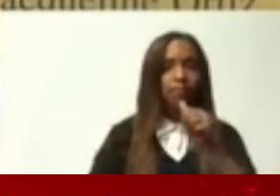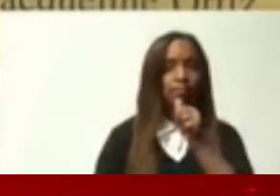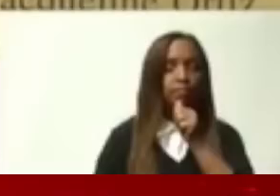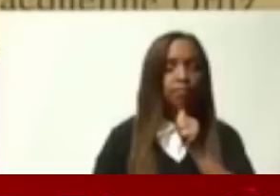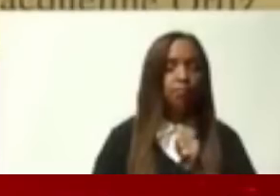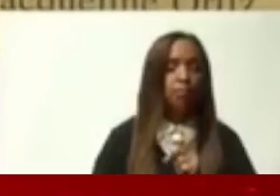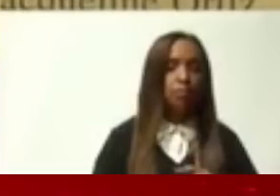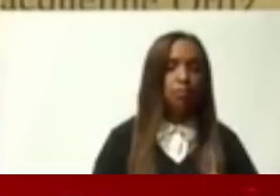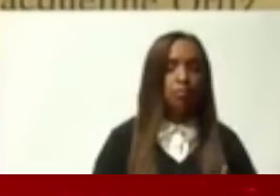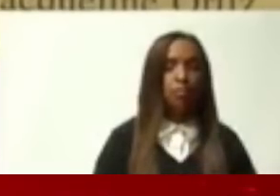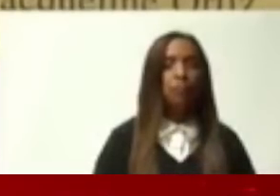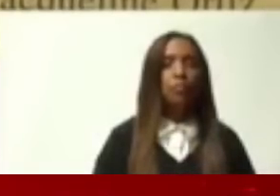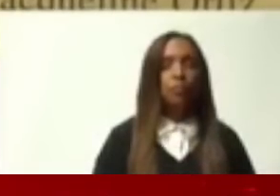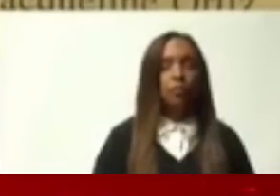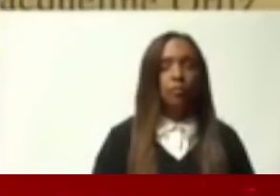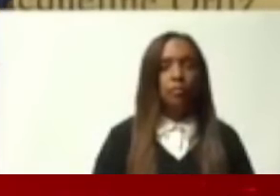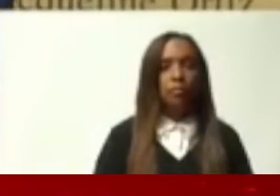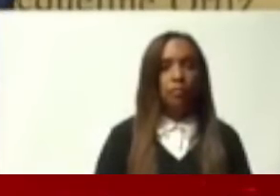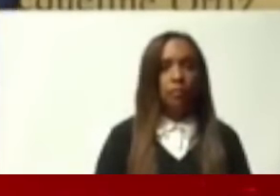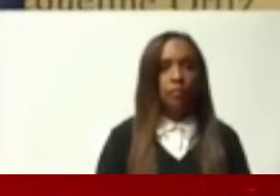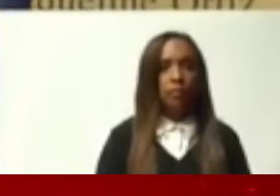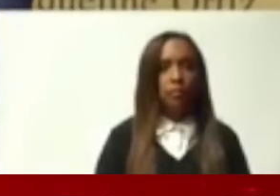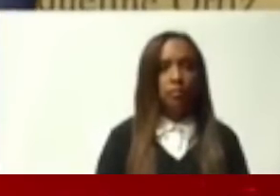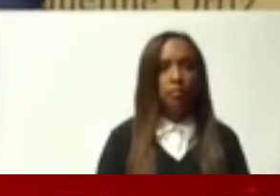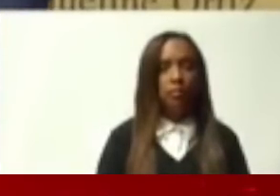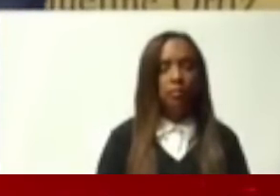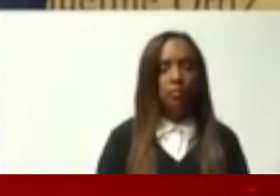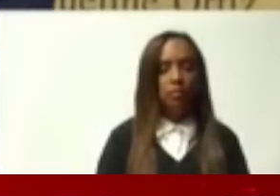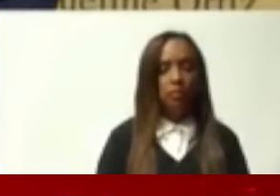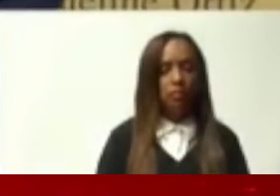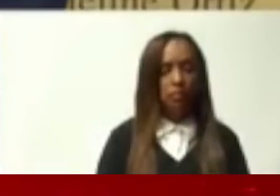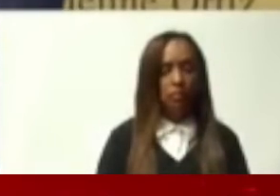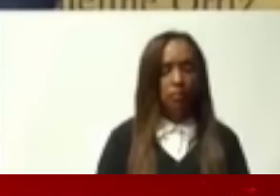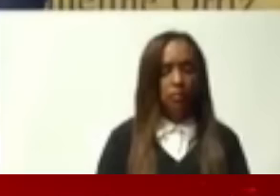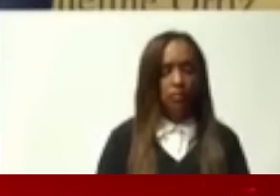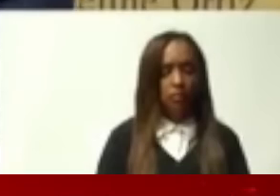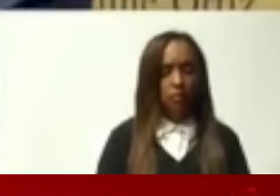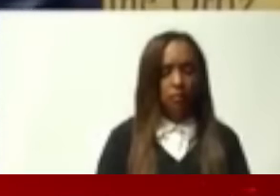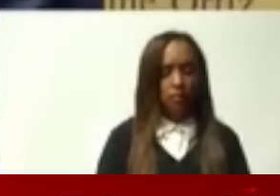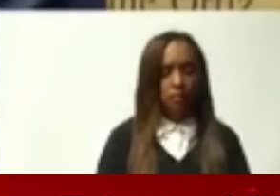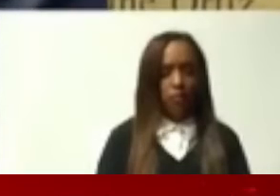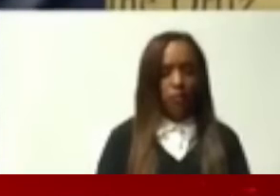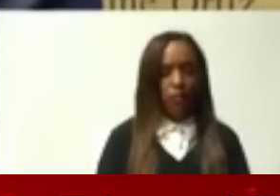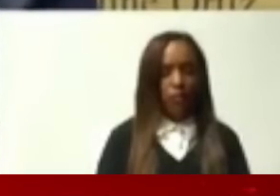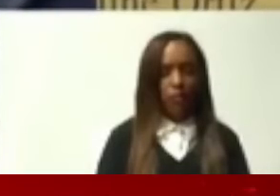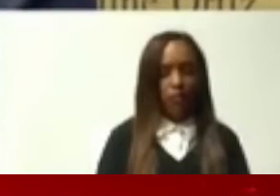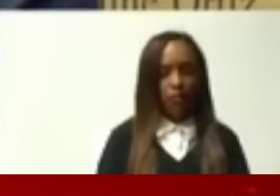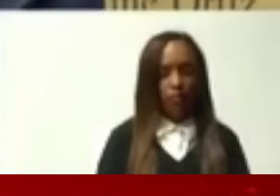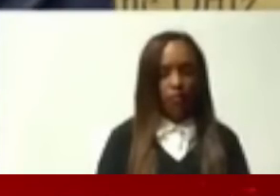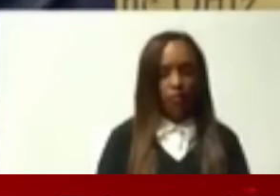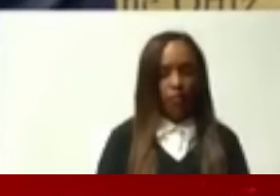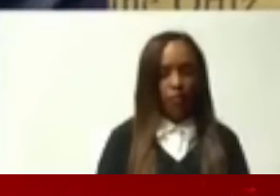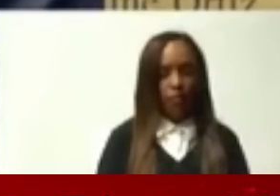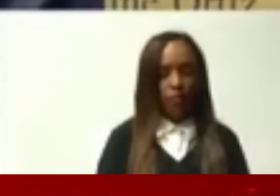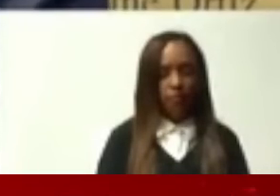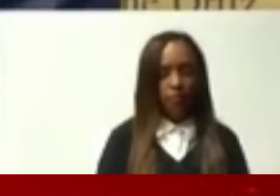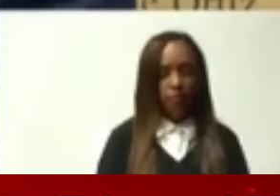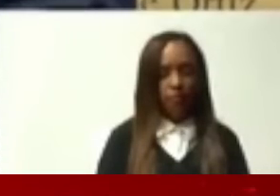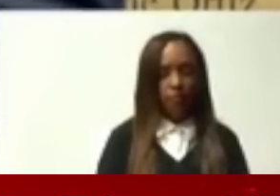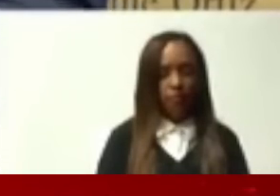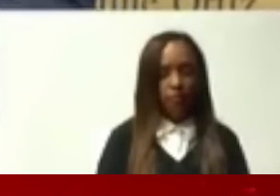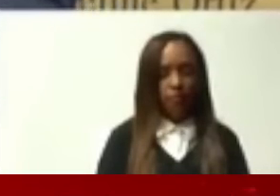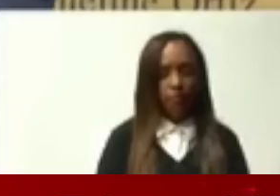consideramos el debido tratamiento prudente que a este tema deberíamos